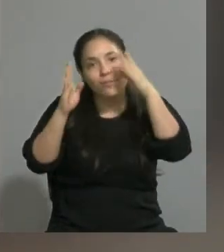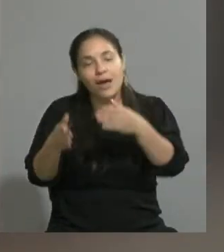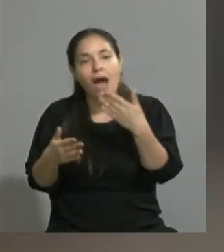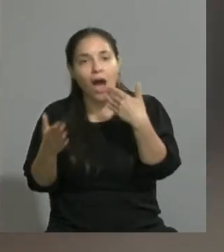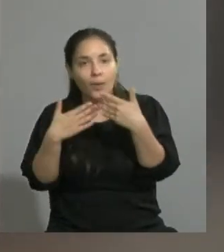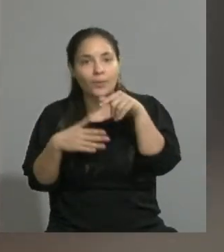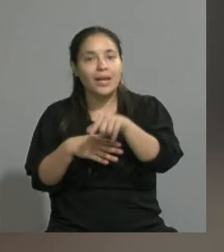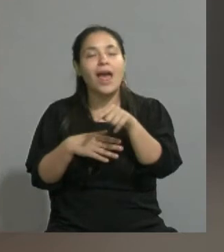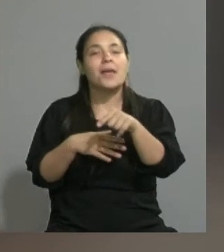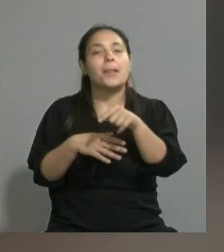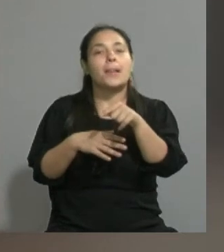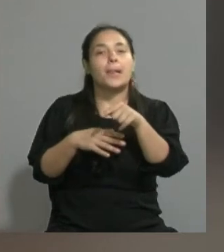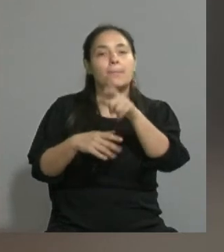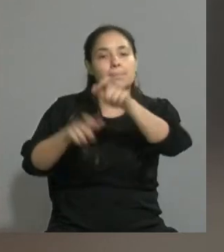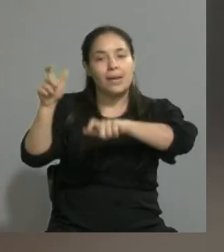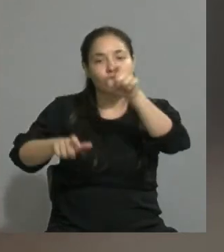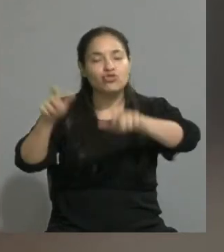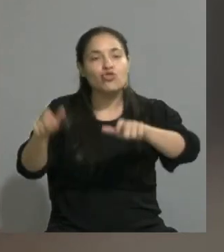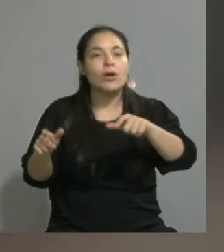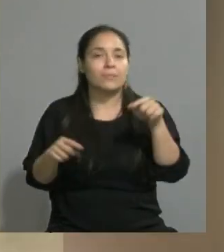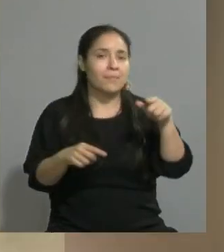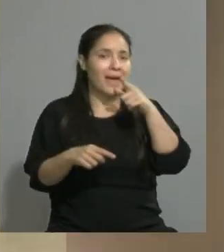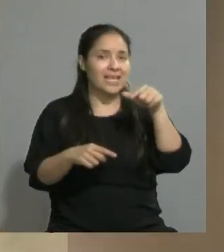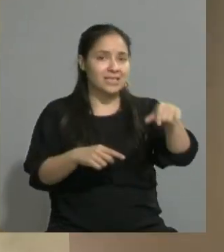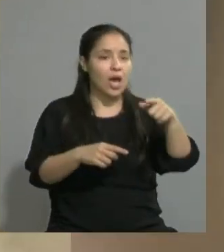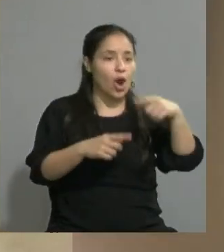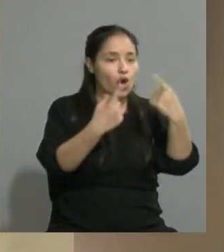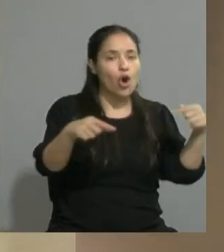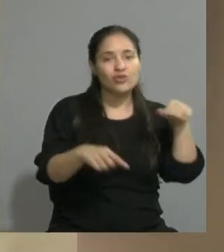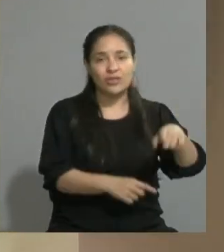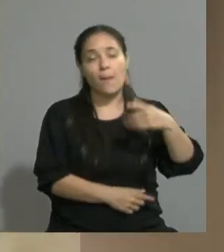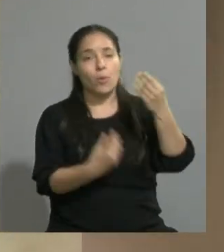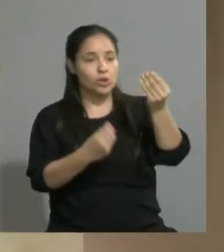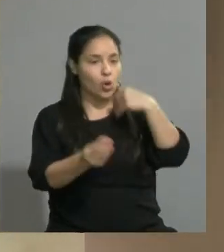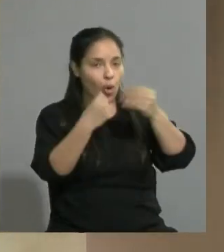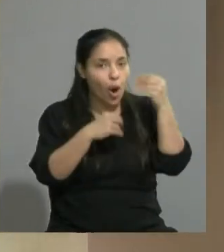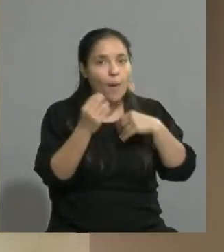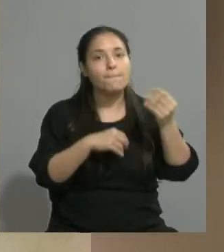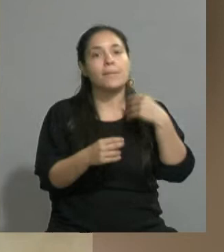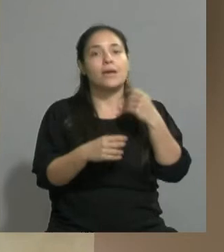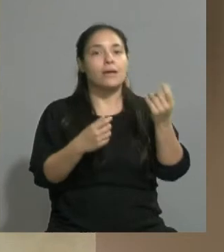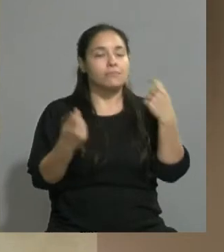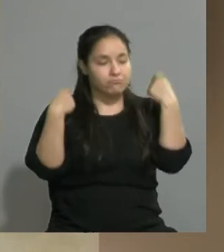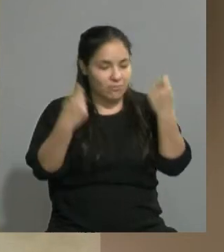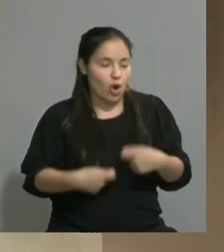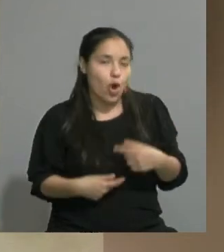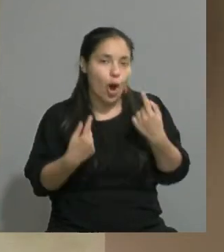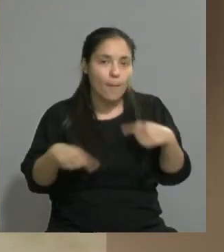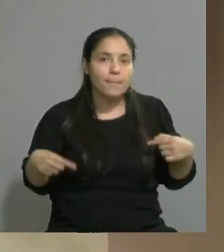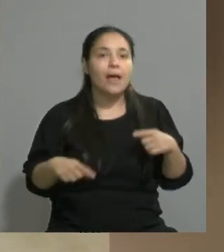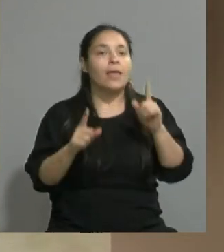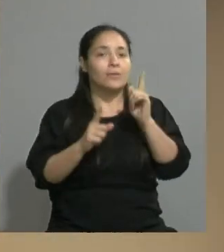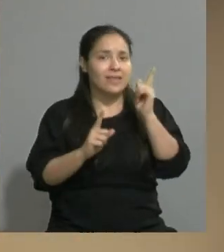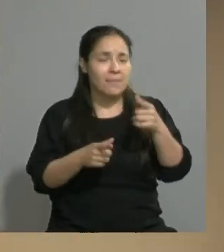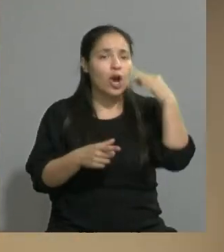que lo consideran cosa material, por eso lo comemos, por eso va a la parrilla, por eso nos vestimos, por eso las